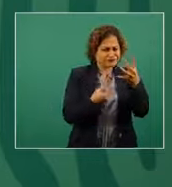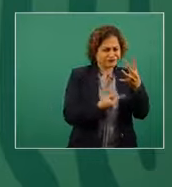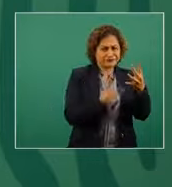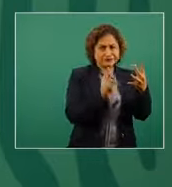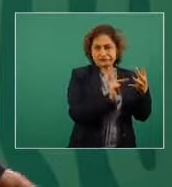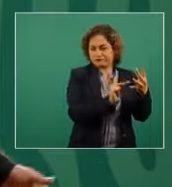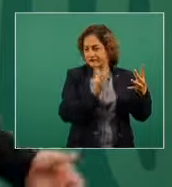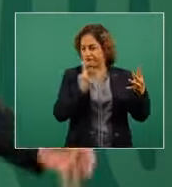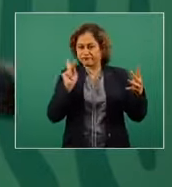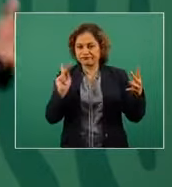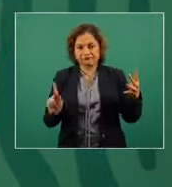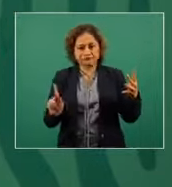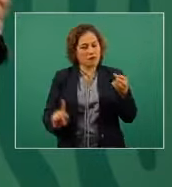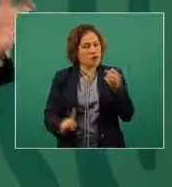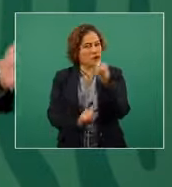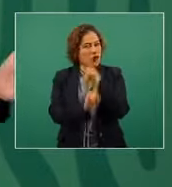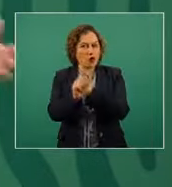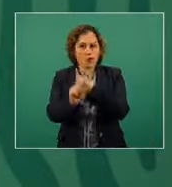Por eso,